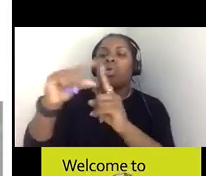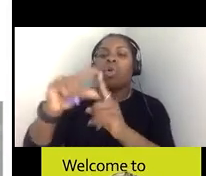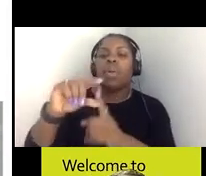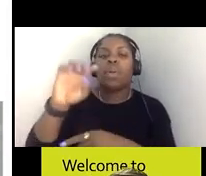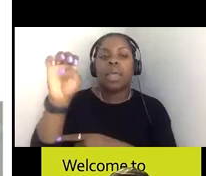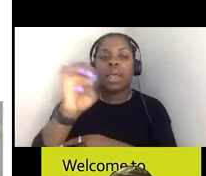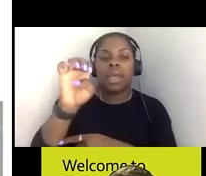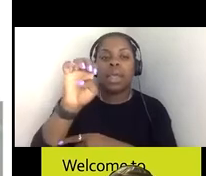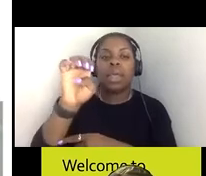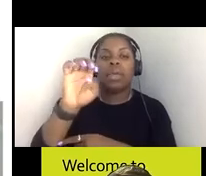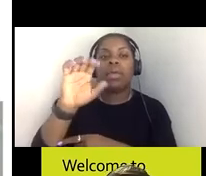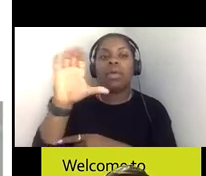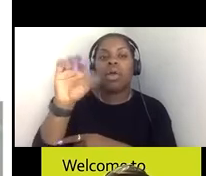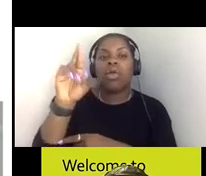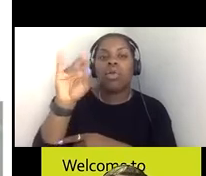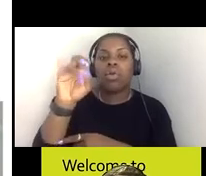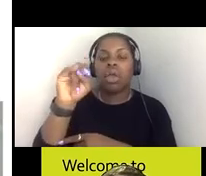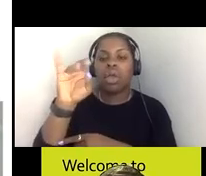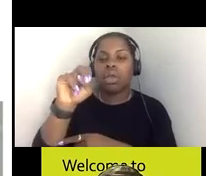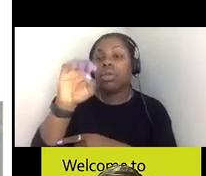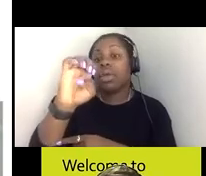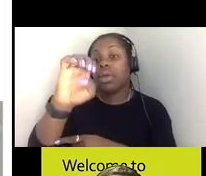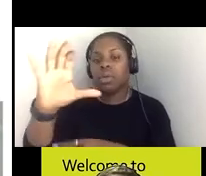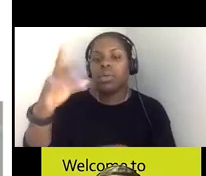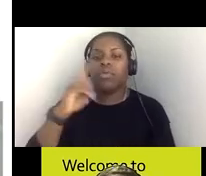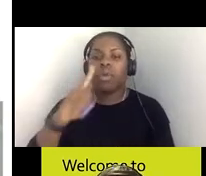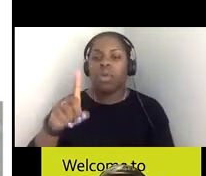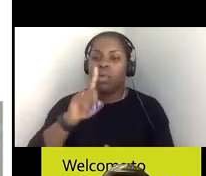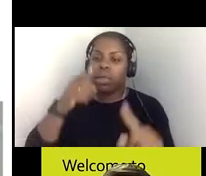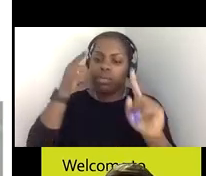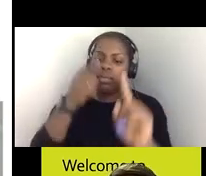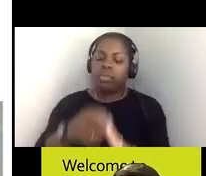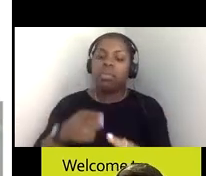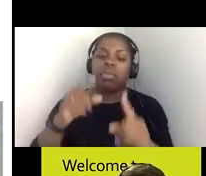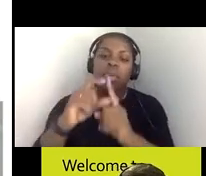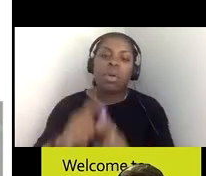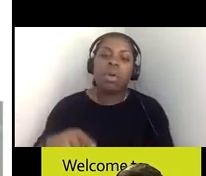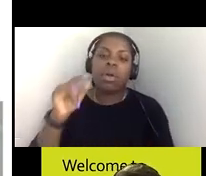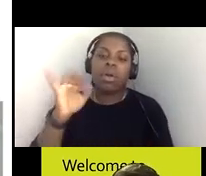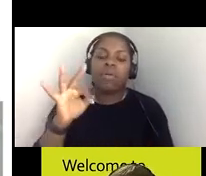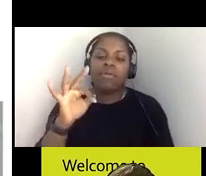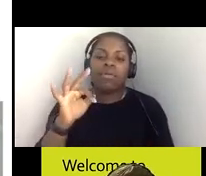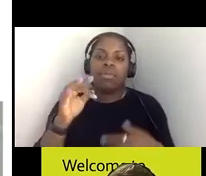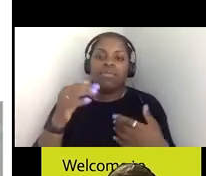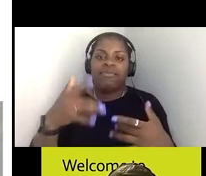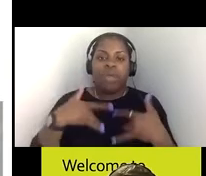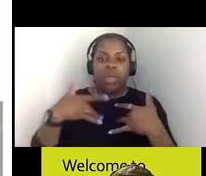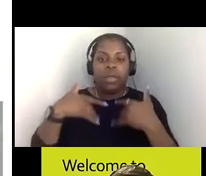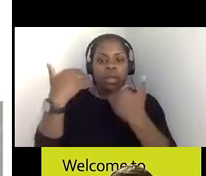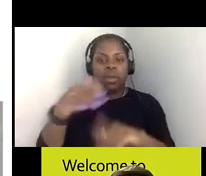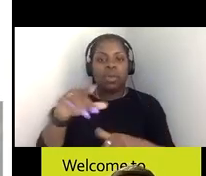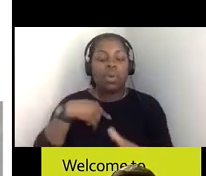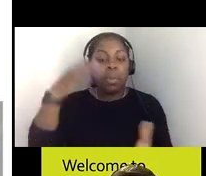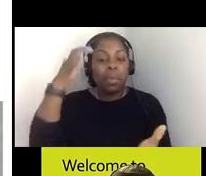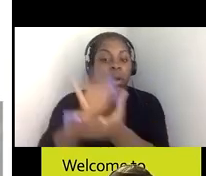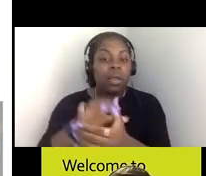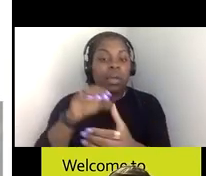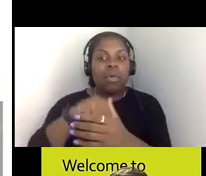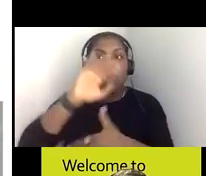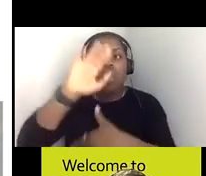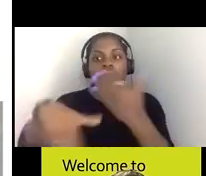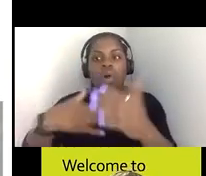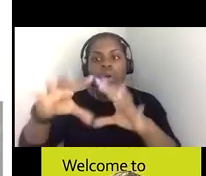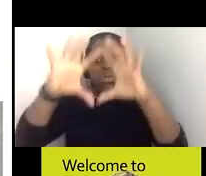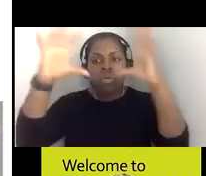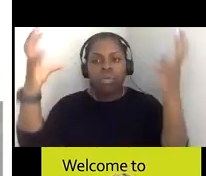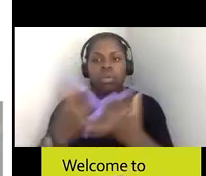Y usamos el término encarcelación electrónica porque involucra los elementos electrónicos con el EM y el monitoreo